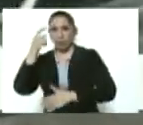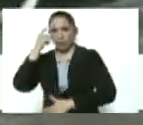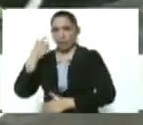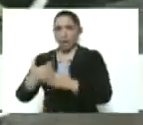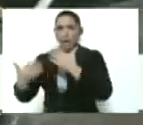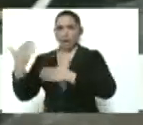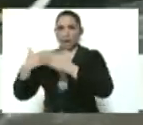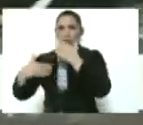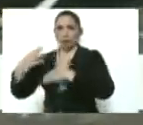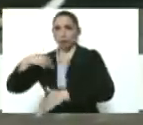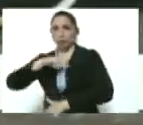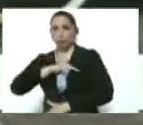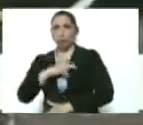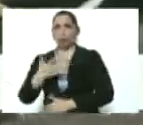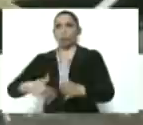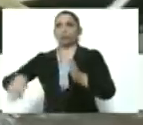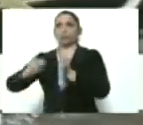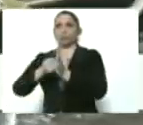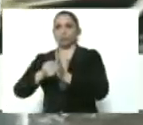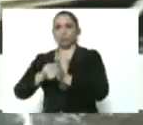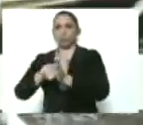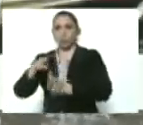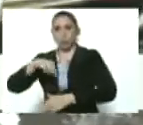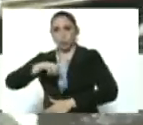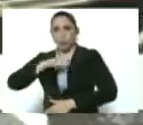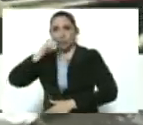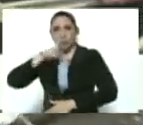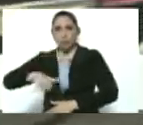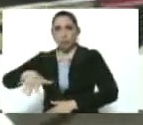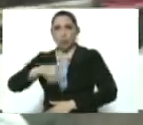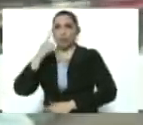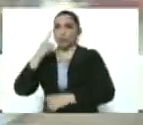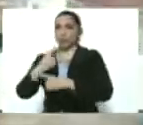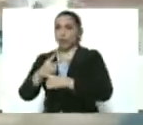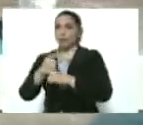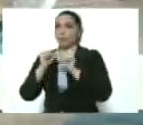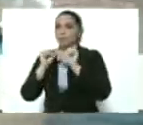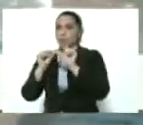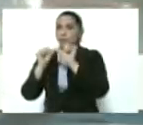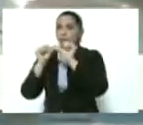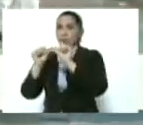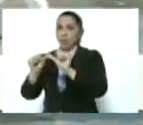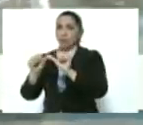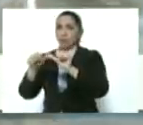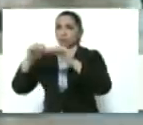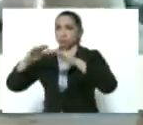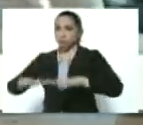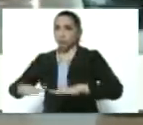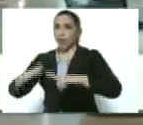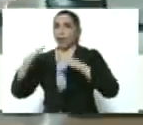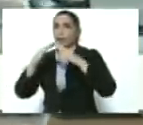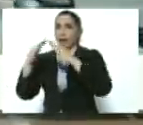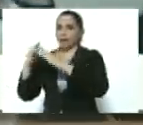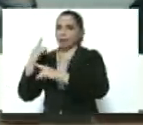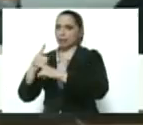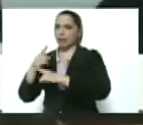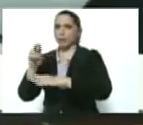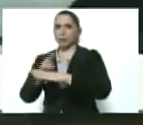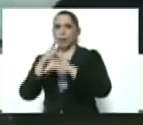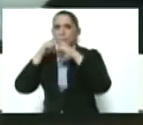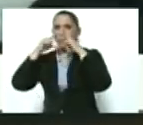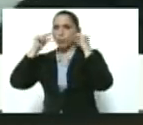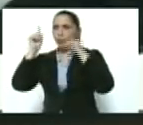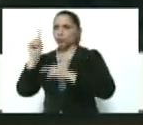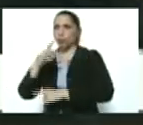atrás hemos retomado a nuestro pueblo que debe mantenerse en casa que debe usar el tapabocas que no